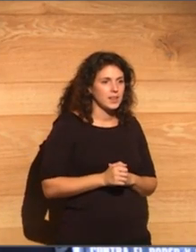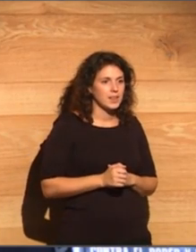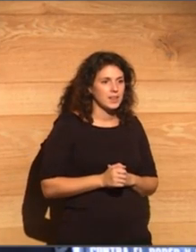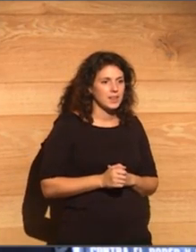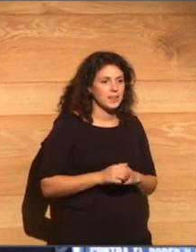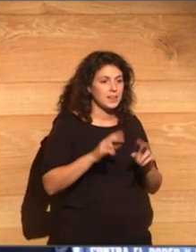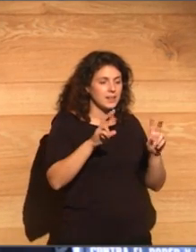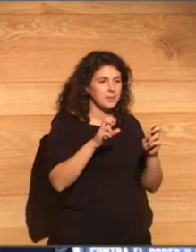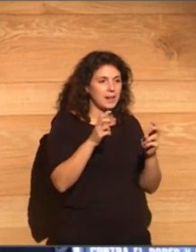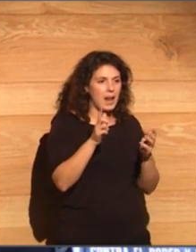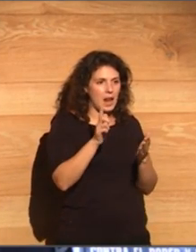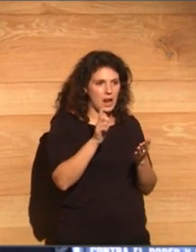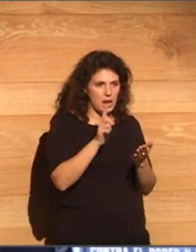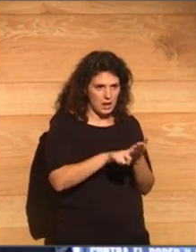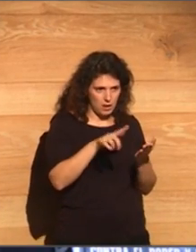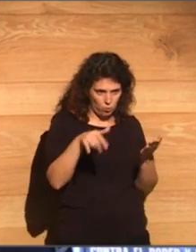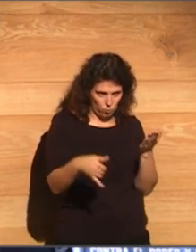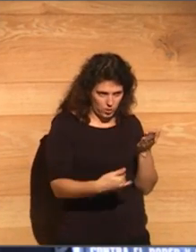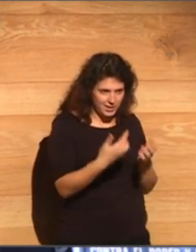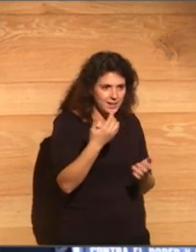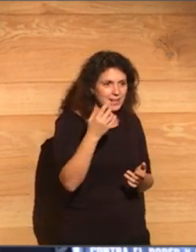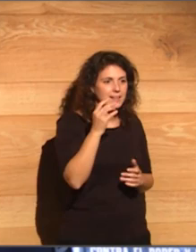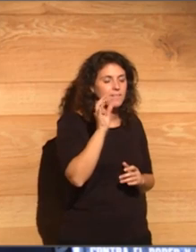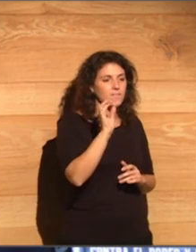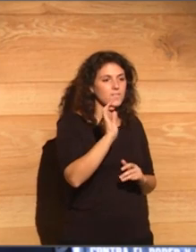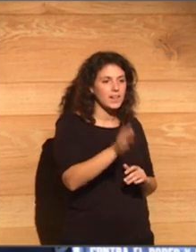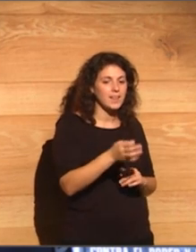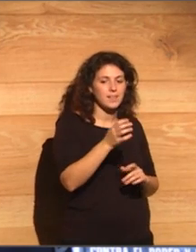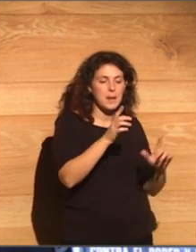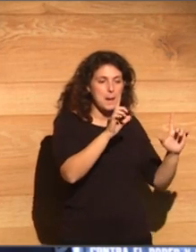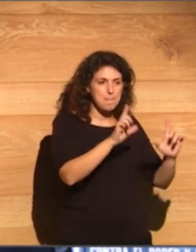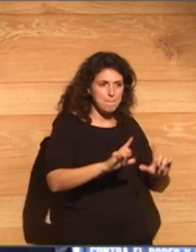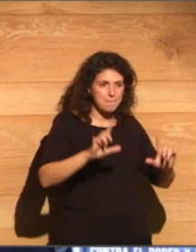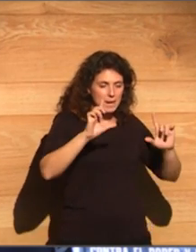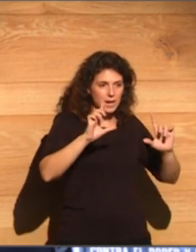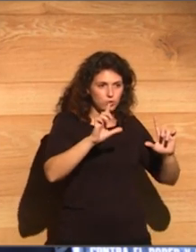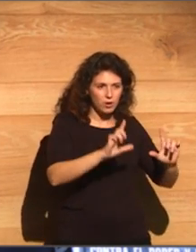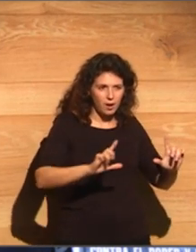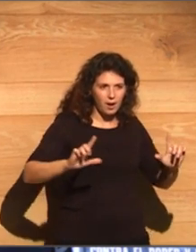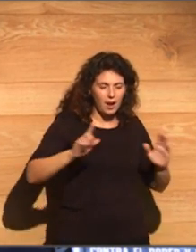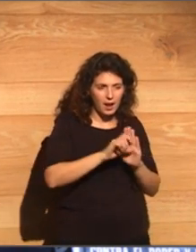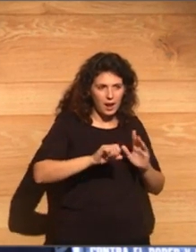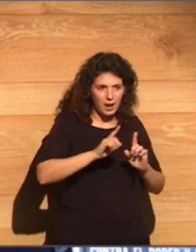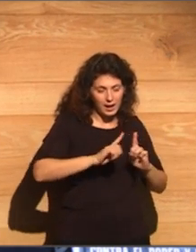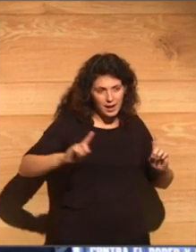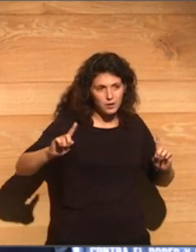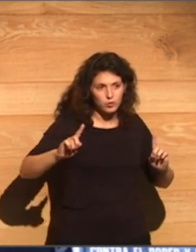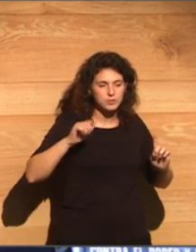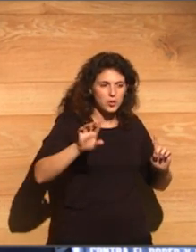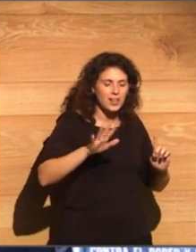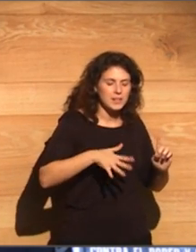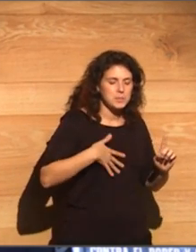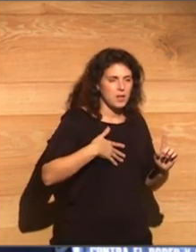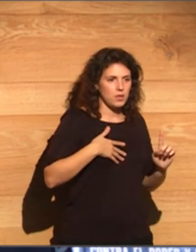cinematográfico, en términos de lenguaje, sigue haciendo planos largos, pero hay como menos inspiración y más